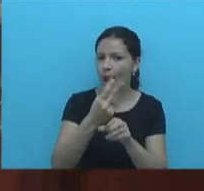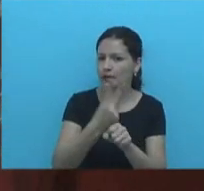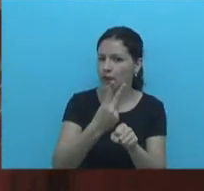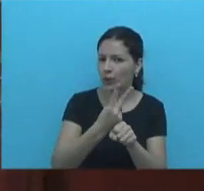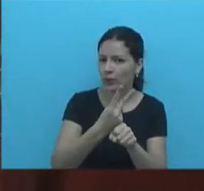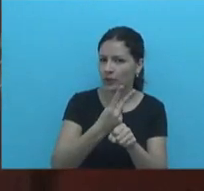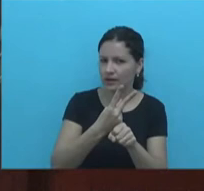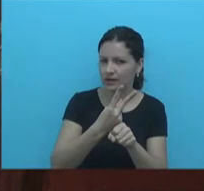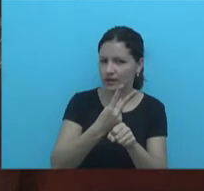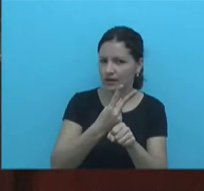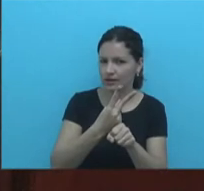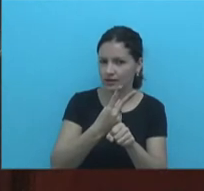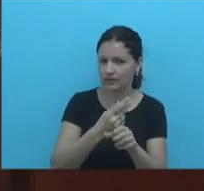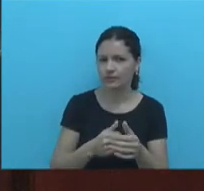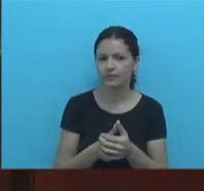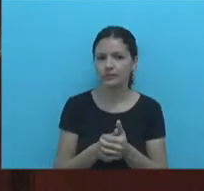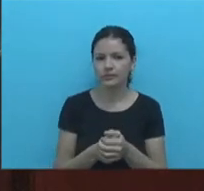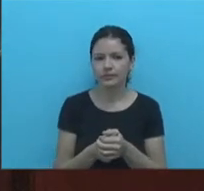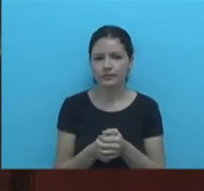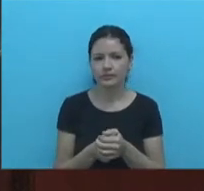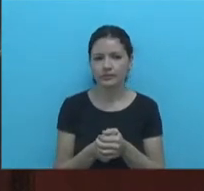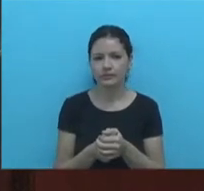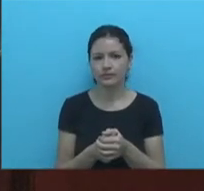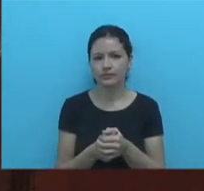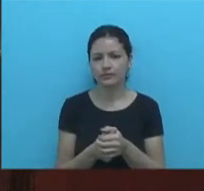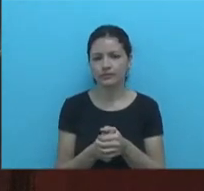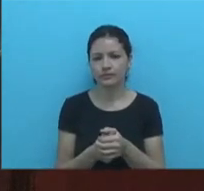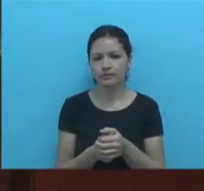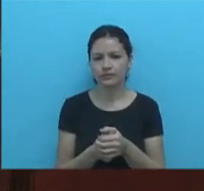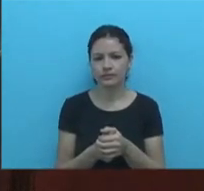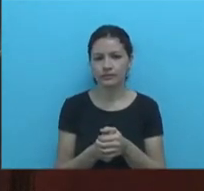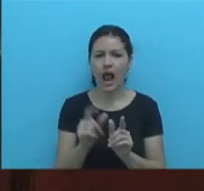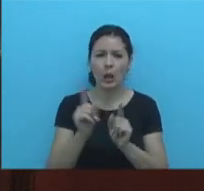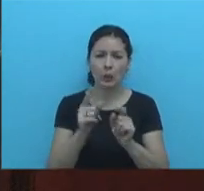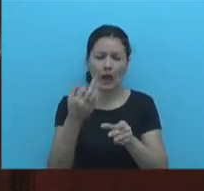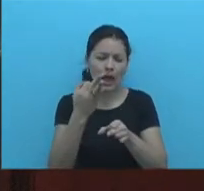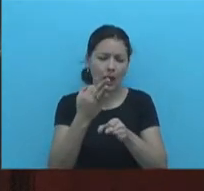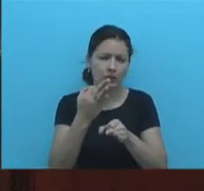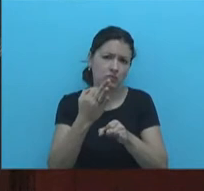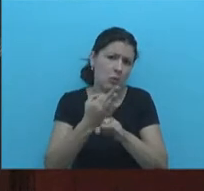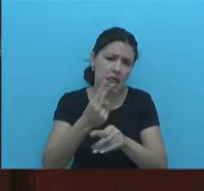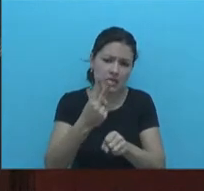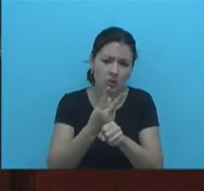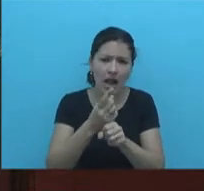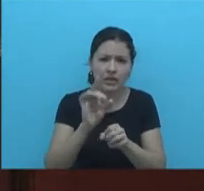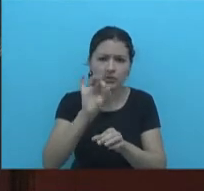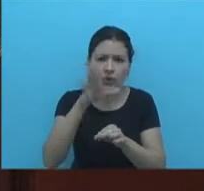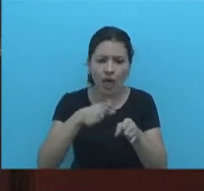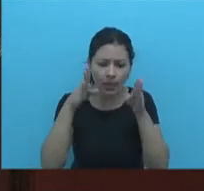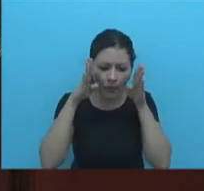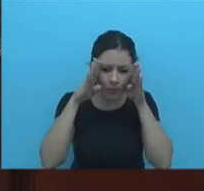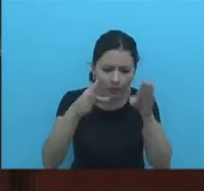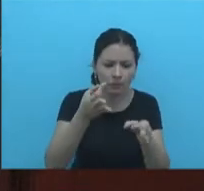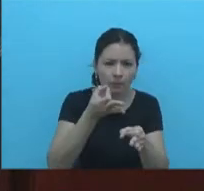al poco acompañamiento que tiene la escuela con respecto a las carreras que hay. No hay una modalidad que te enseñe sobre solo